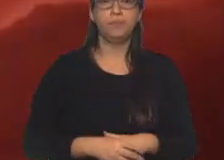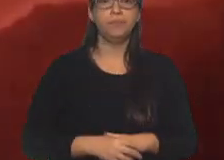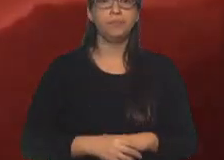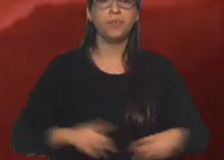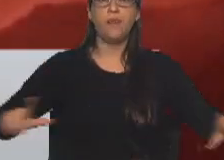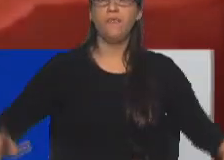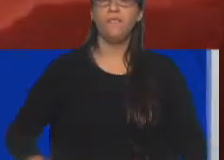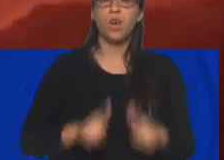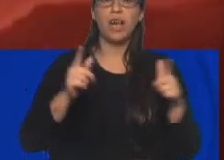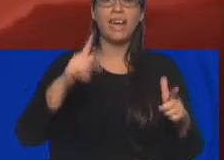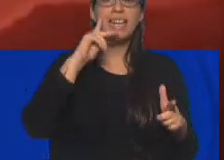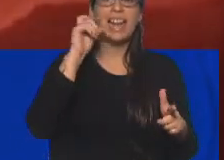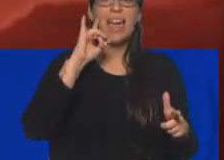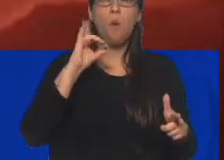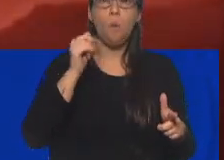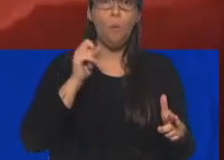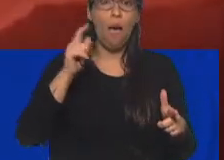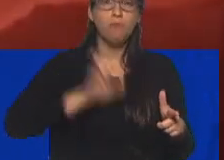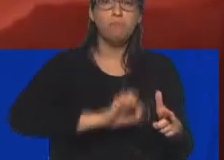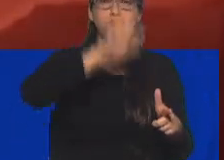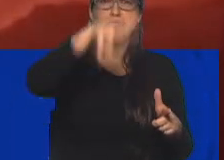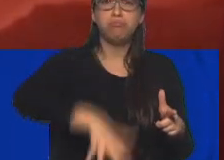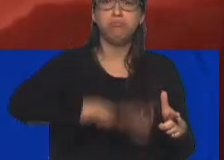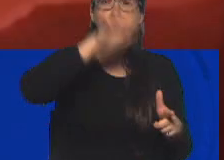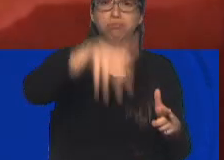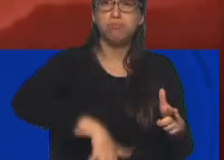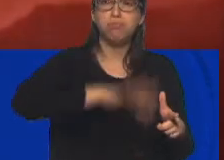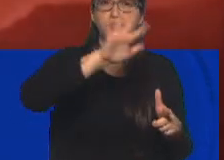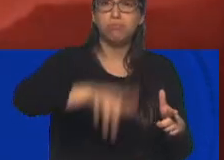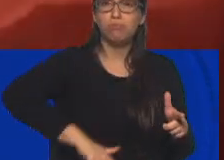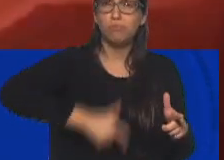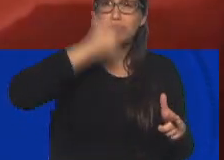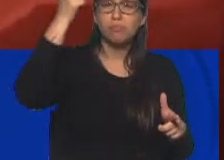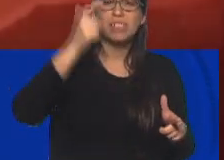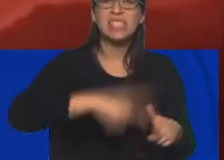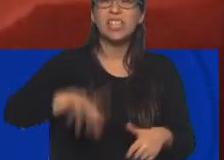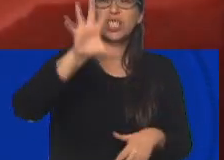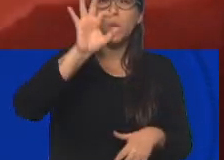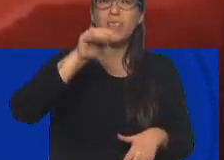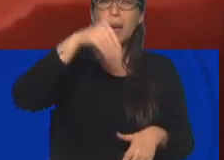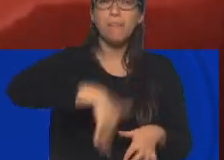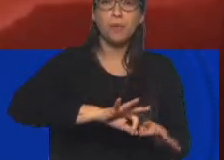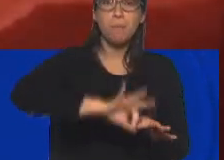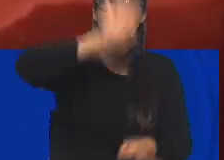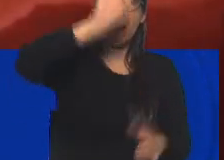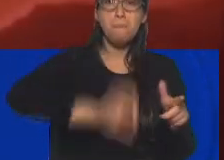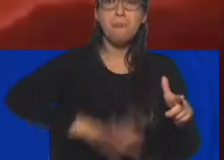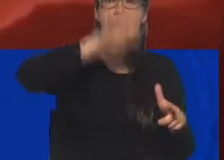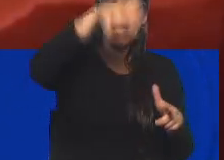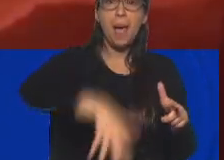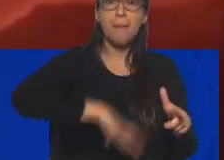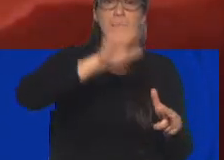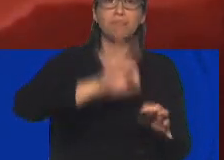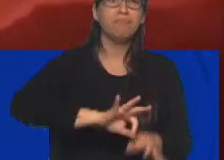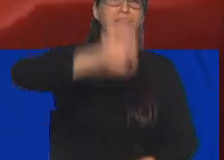Erupcionó el volcán Kilauea en Hawái. Desató fuentes de lava que alcanzaron los 150 metros de altura y formaron una columna de